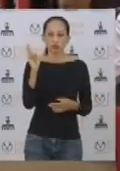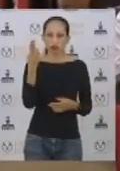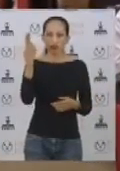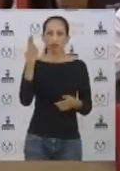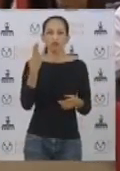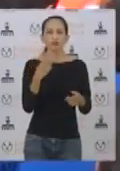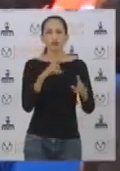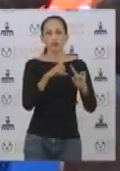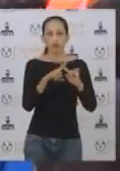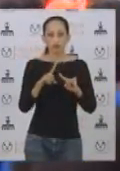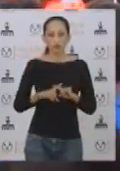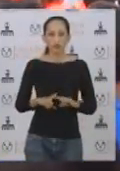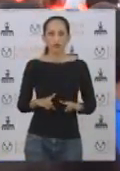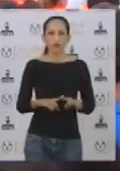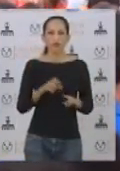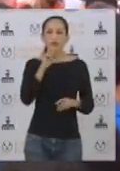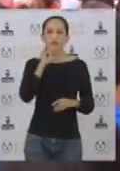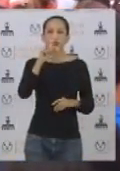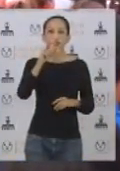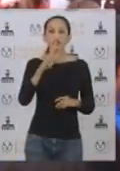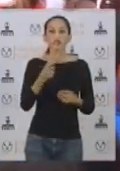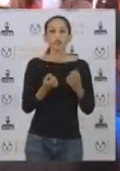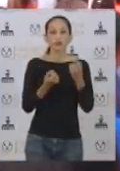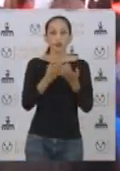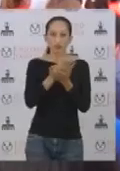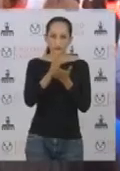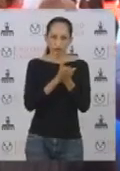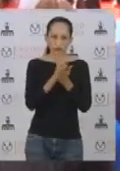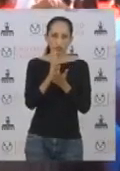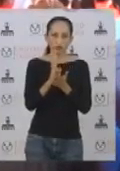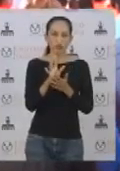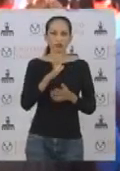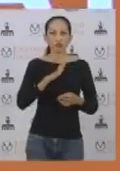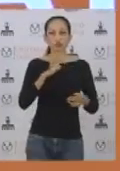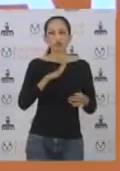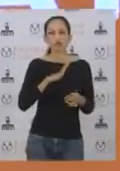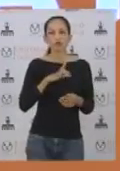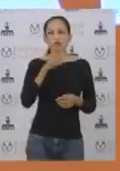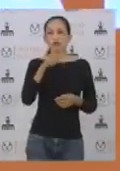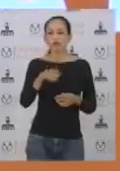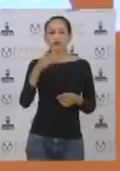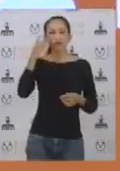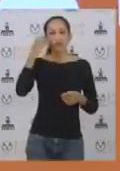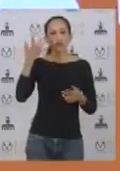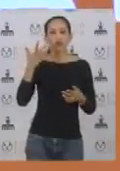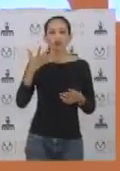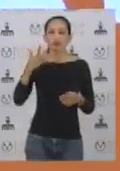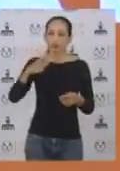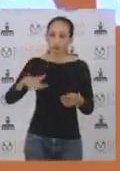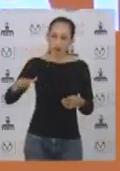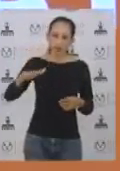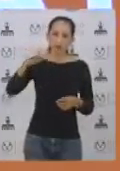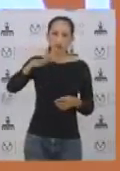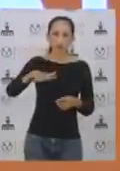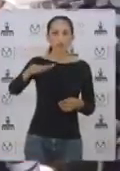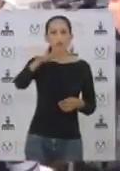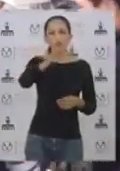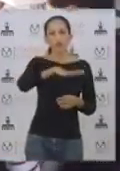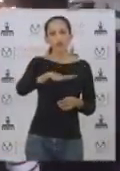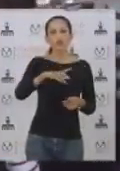académicas de la UAT, así como también algunos escenarios en Ciudad Victoria. La finalidad fue llevar a cada rincón